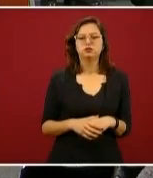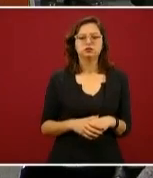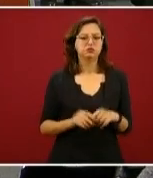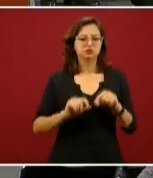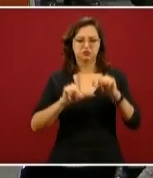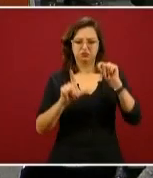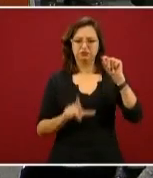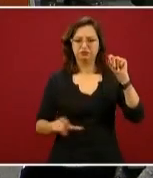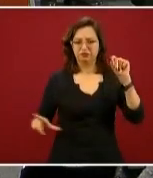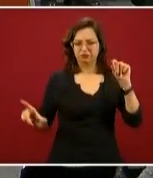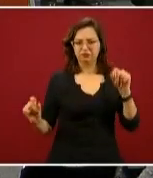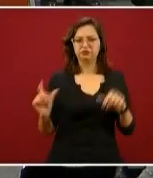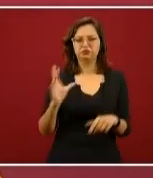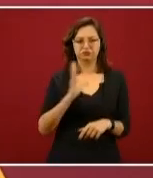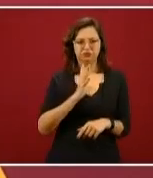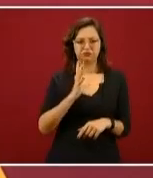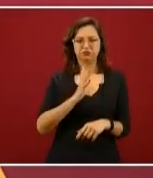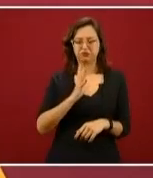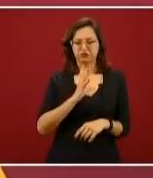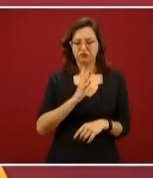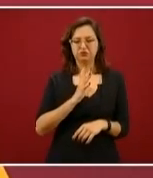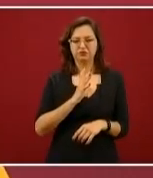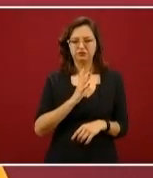casi en todos o dentro de nuestra